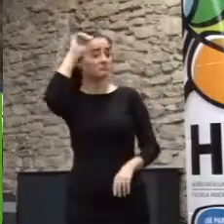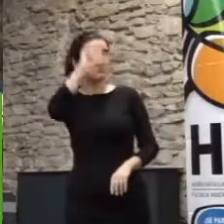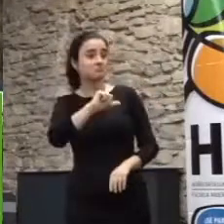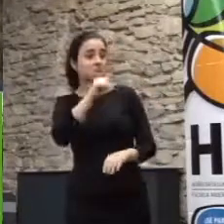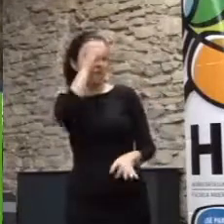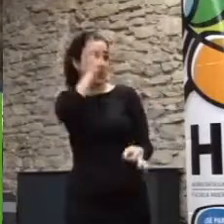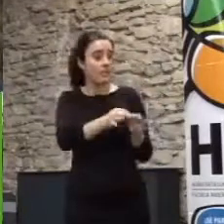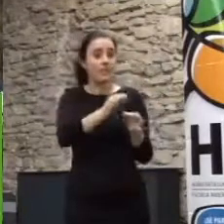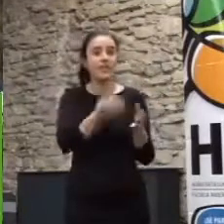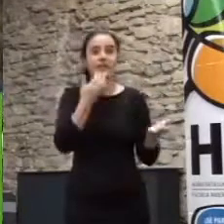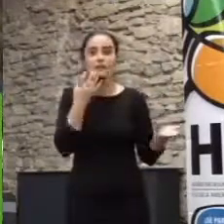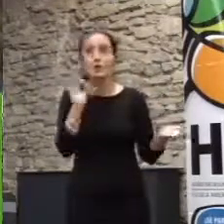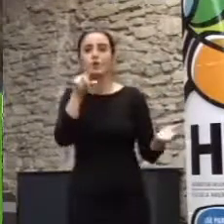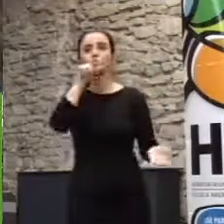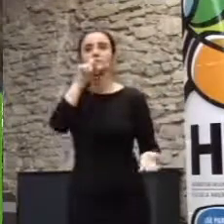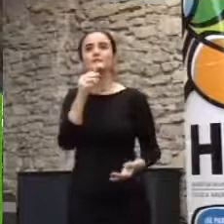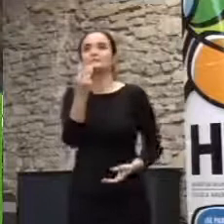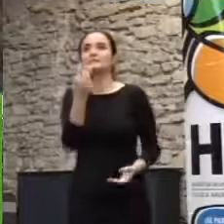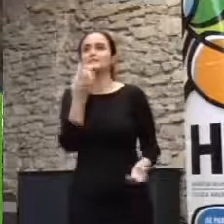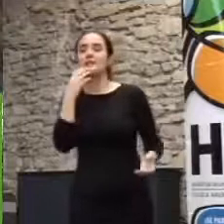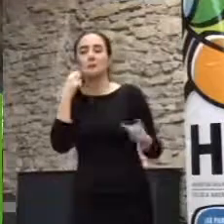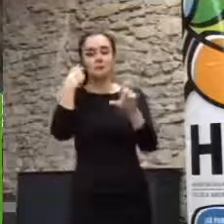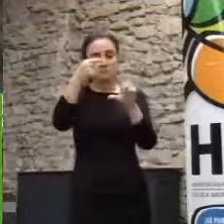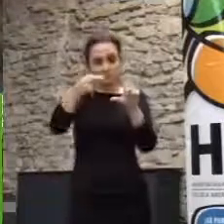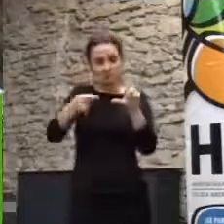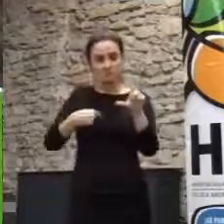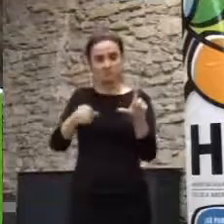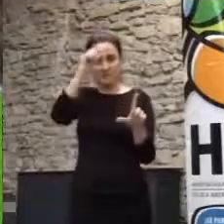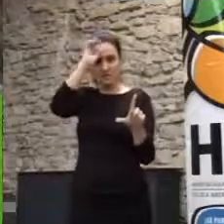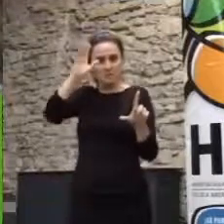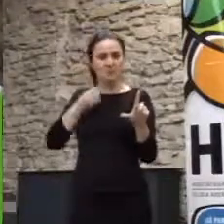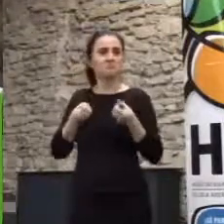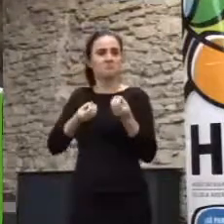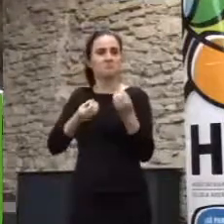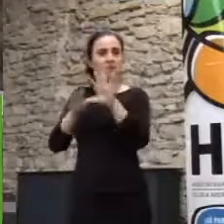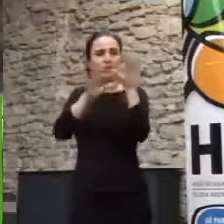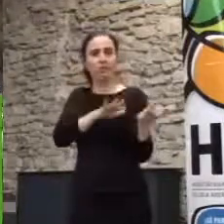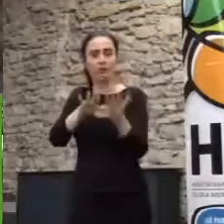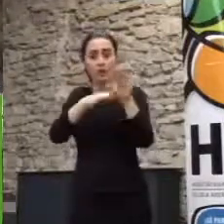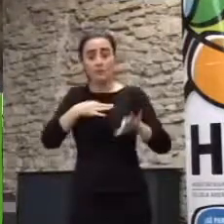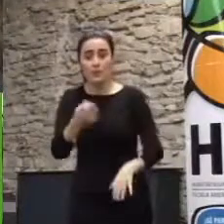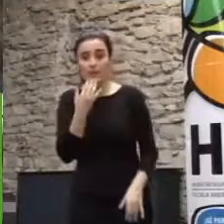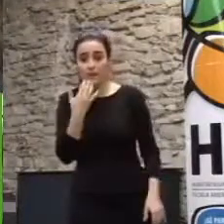que haya escrito 3 tweets seguidos sobre algo de lo que no tiene ni idea o de lo que directamente miente.